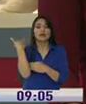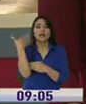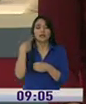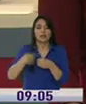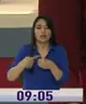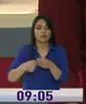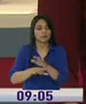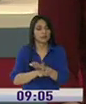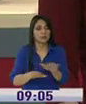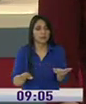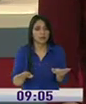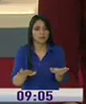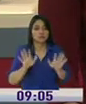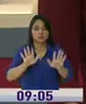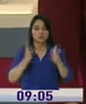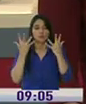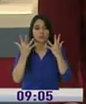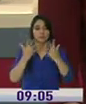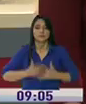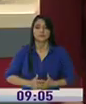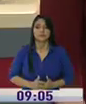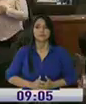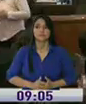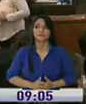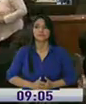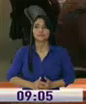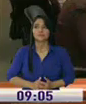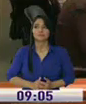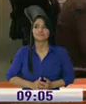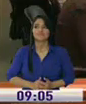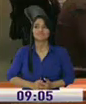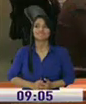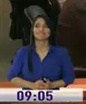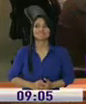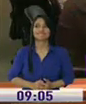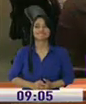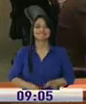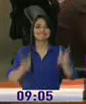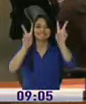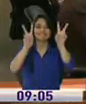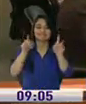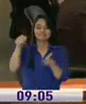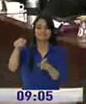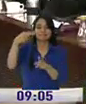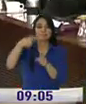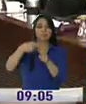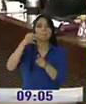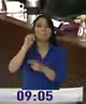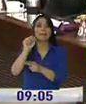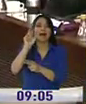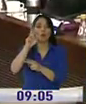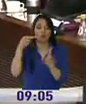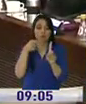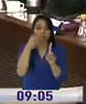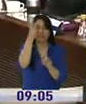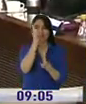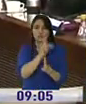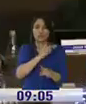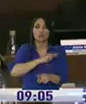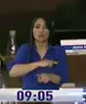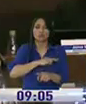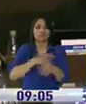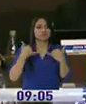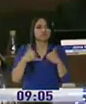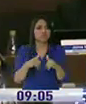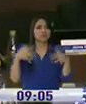ciudad en la mencionada obra. Los cuestionamientos sobre la participación de Mauro T. en las decisiones municipales continúan, en